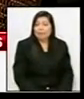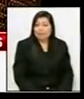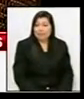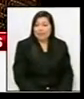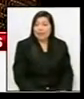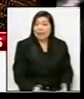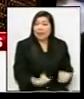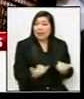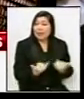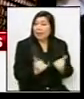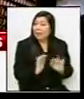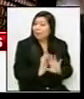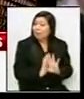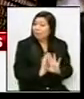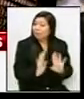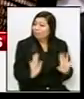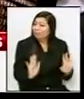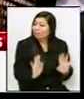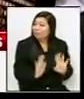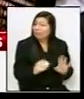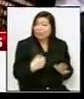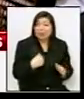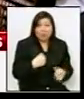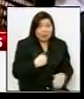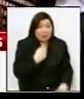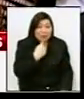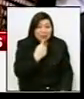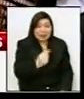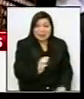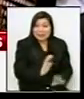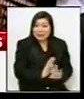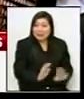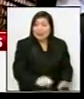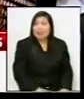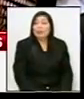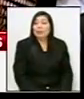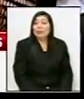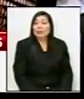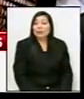que quede claro que yo no estoy planteando de que